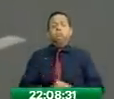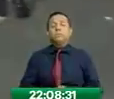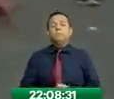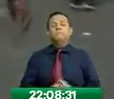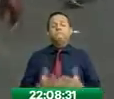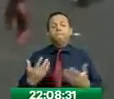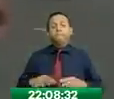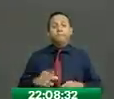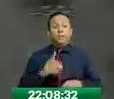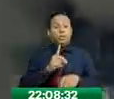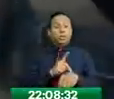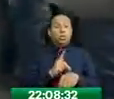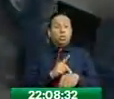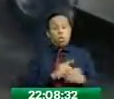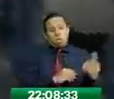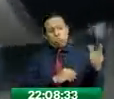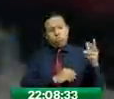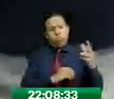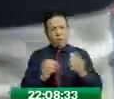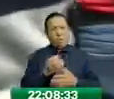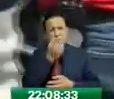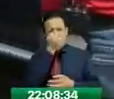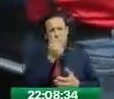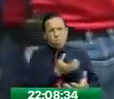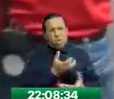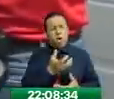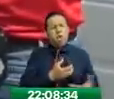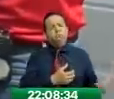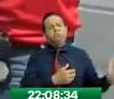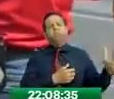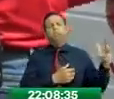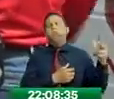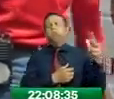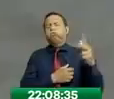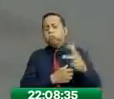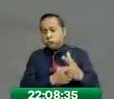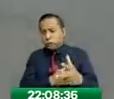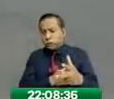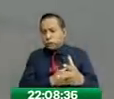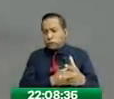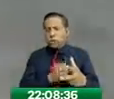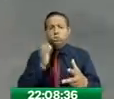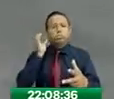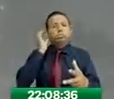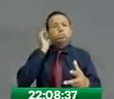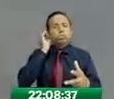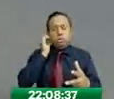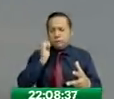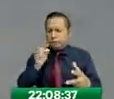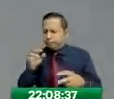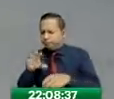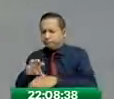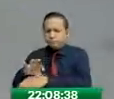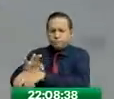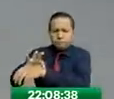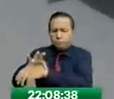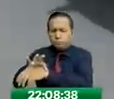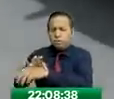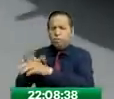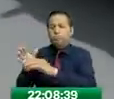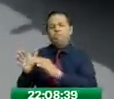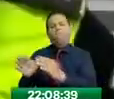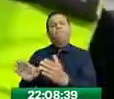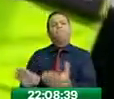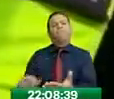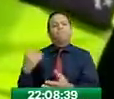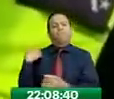arribaron paramédicos del cuerpo de bomberos y agentes de tránsito, pero solo comprobaron el deceso de Rocío Cristina Andrade Alcibar, de 34 años